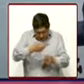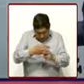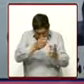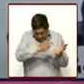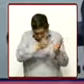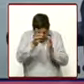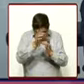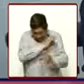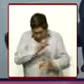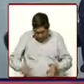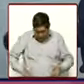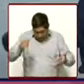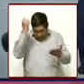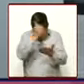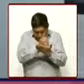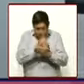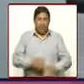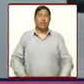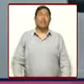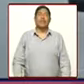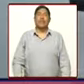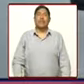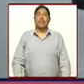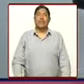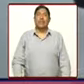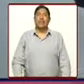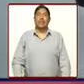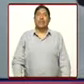nombre de Jesucristo. Amén.